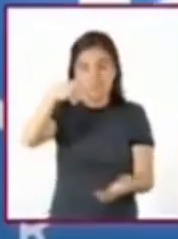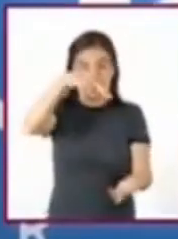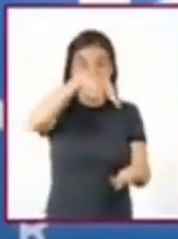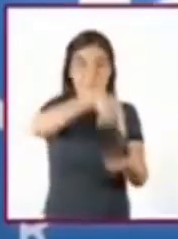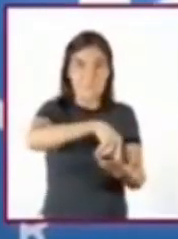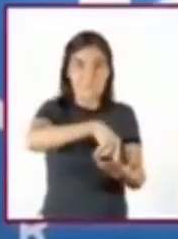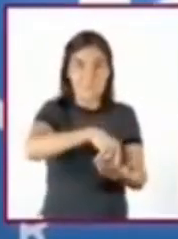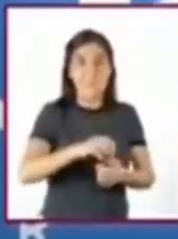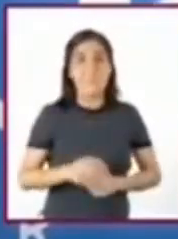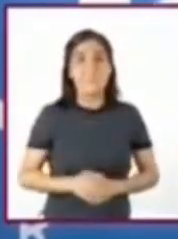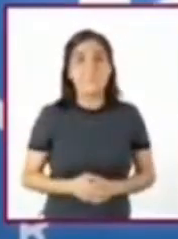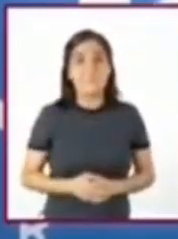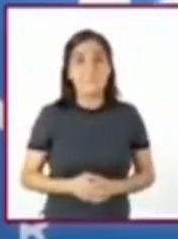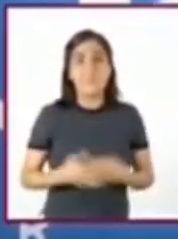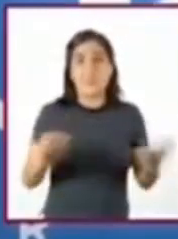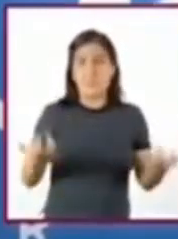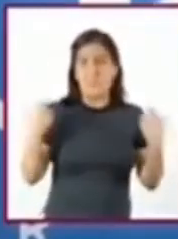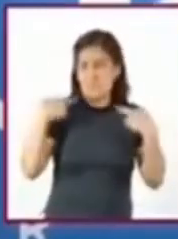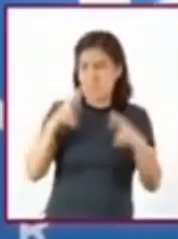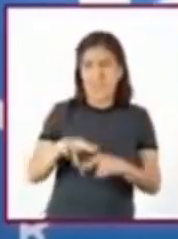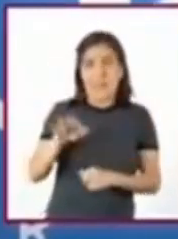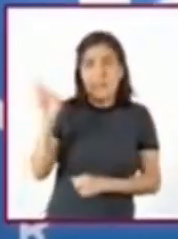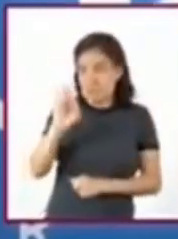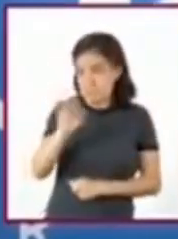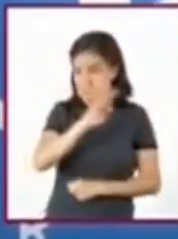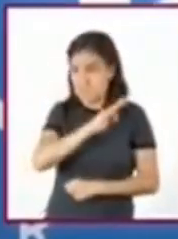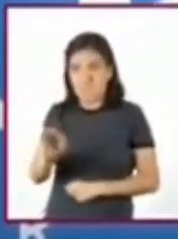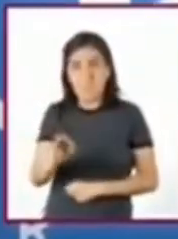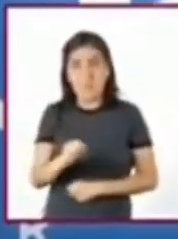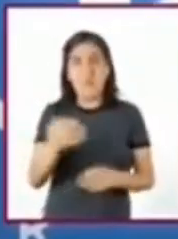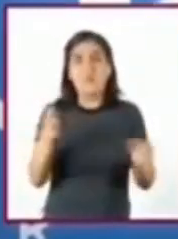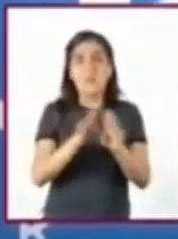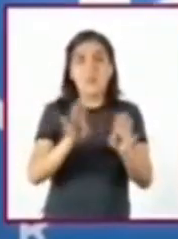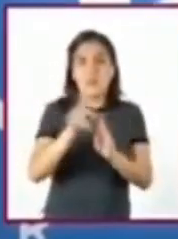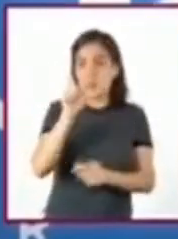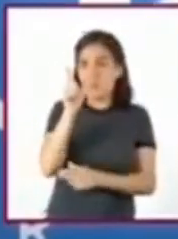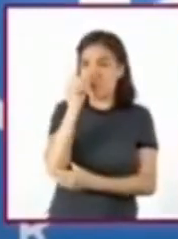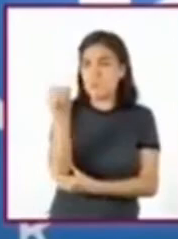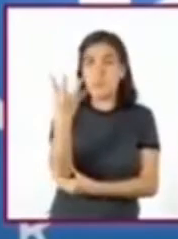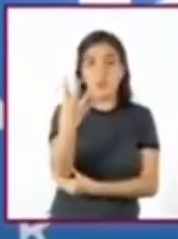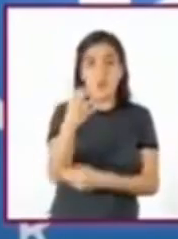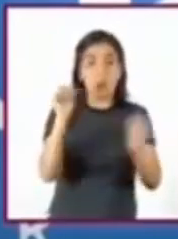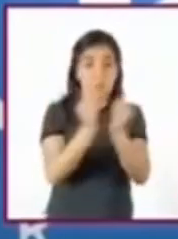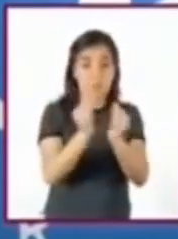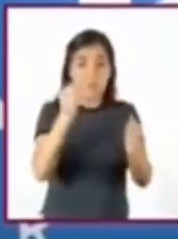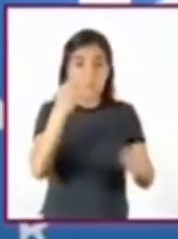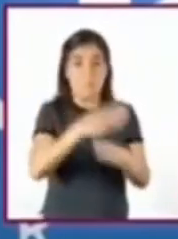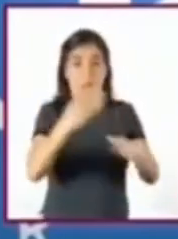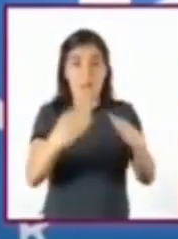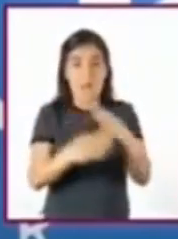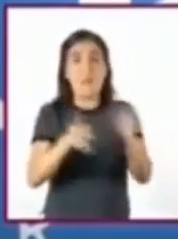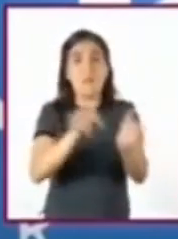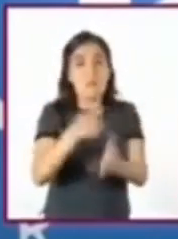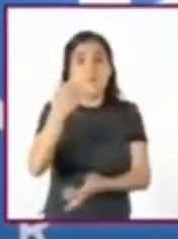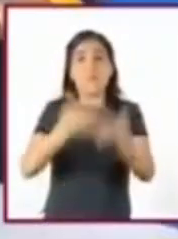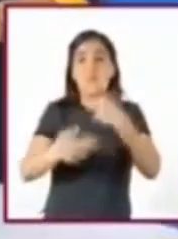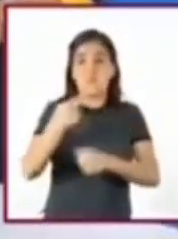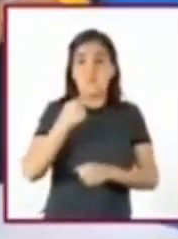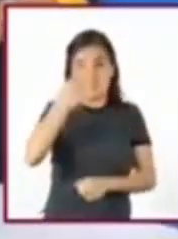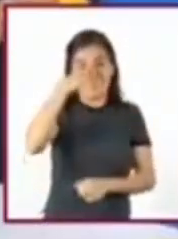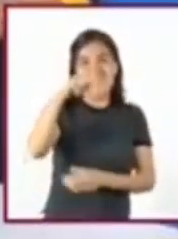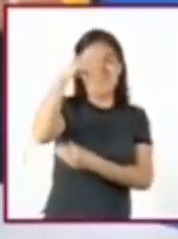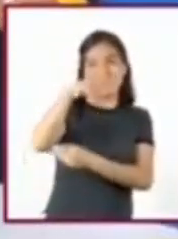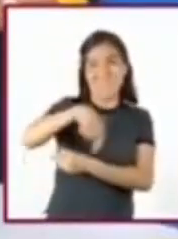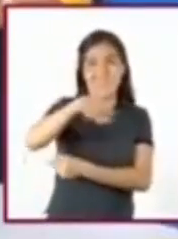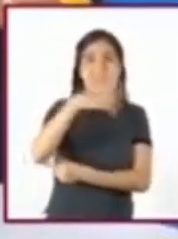¿es posible que podamos construir una lámpara con materiales de reuso que adornen nuestro foro?